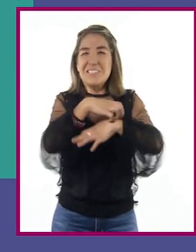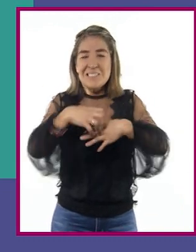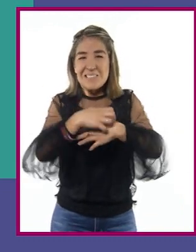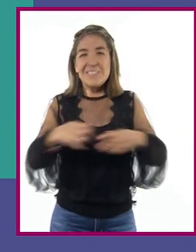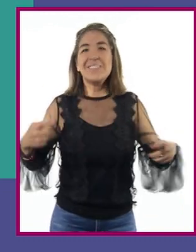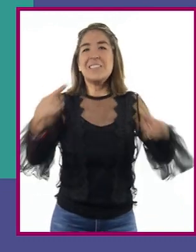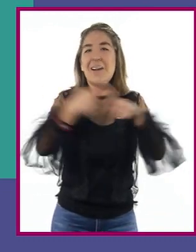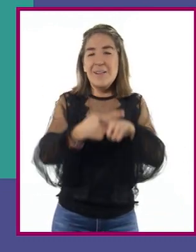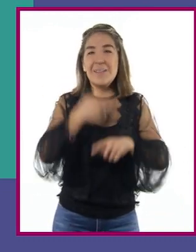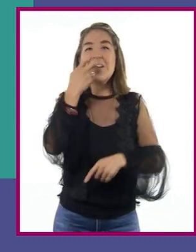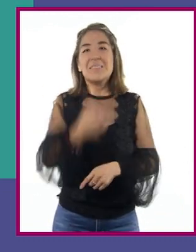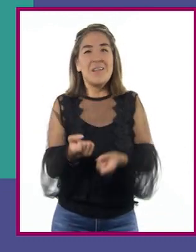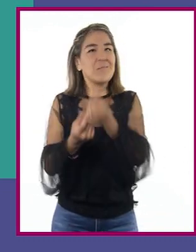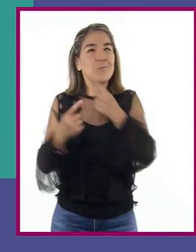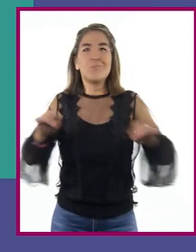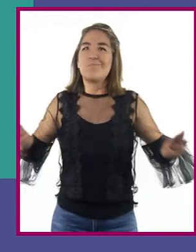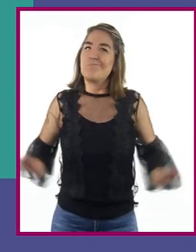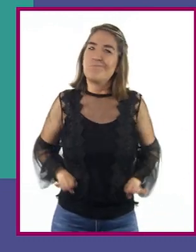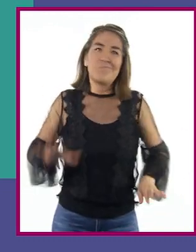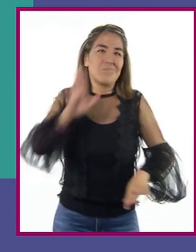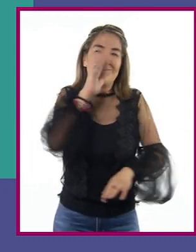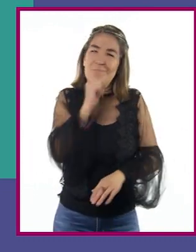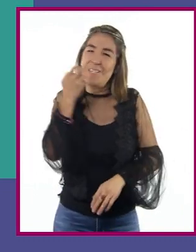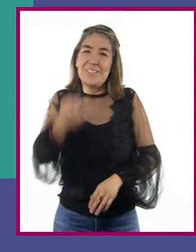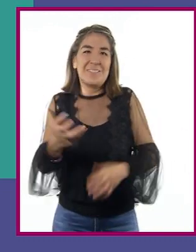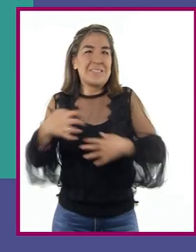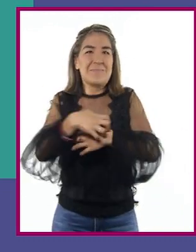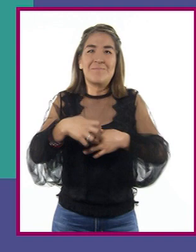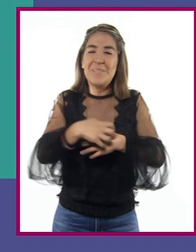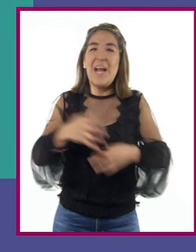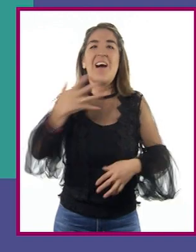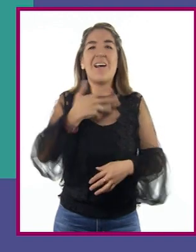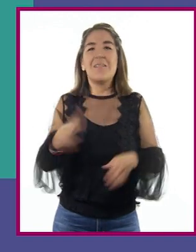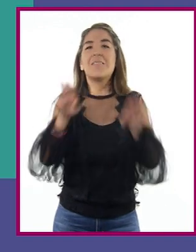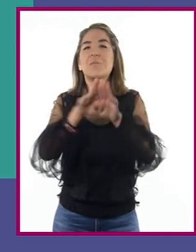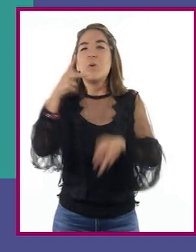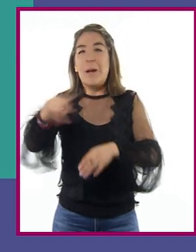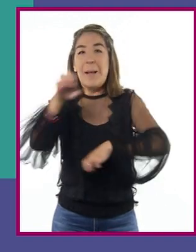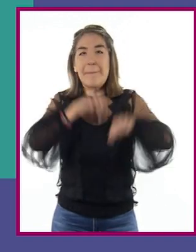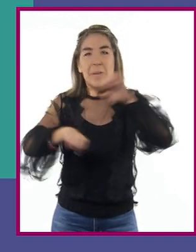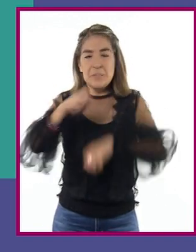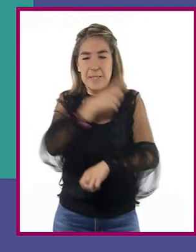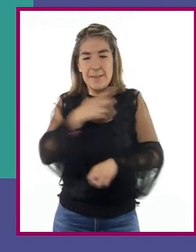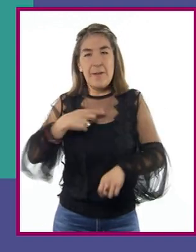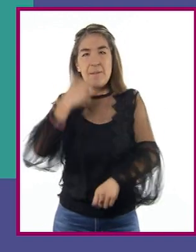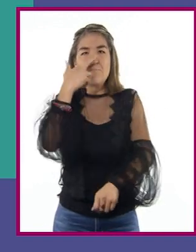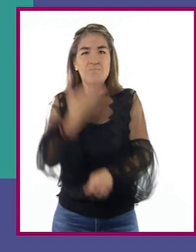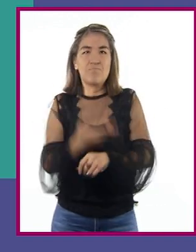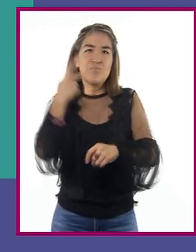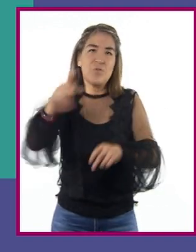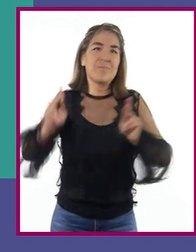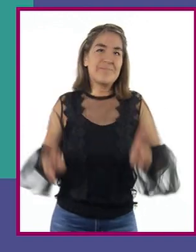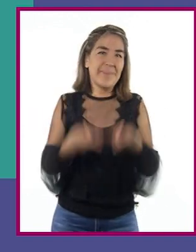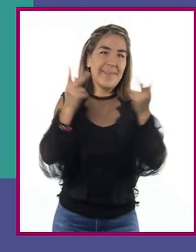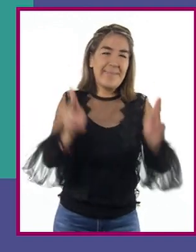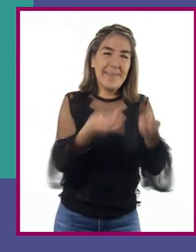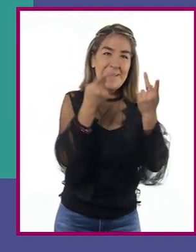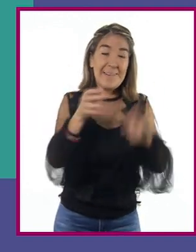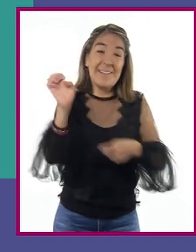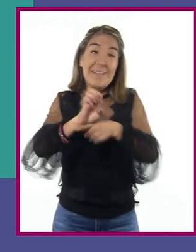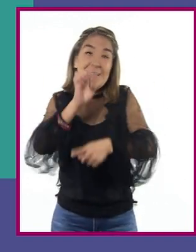compuestos y no podrían tener acceso a esos productos si no hubiera una empresa encargada de venderlos.